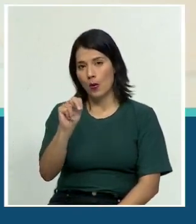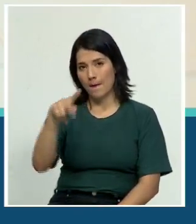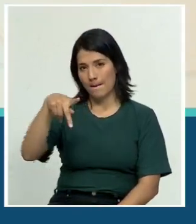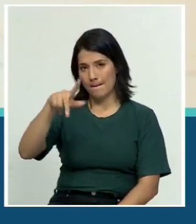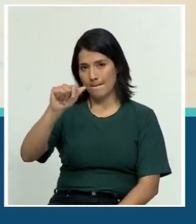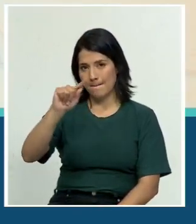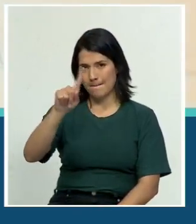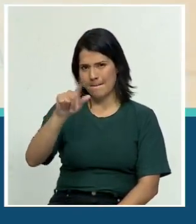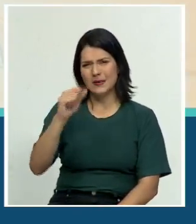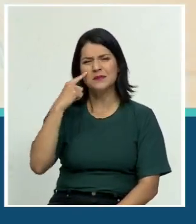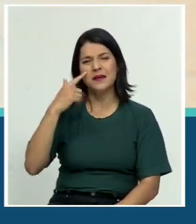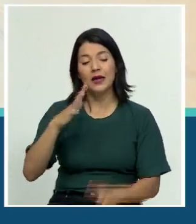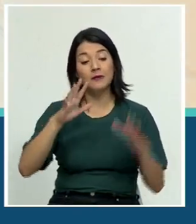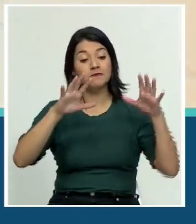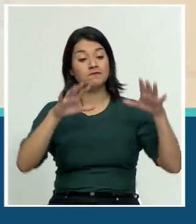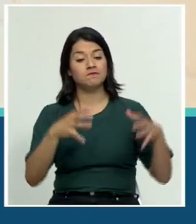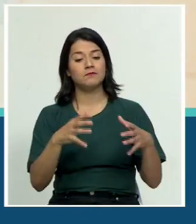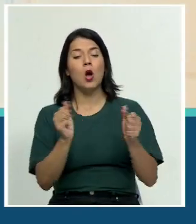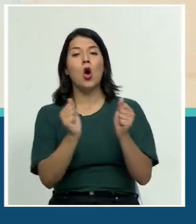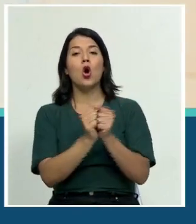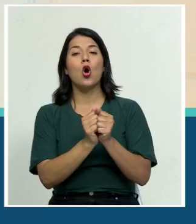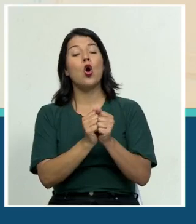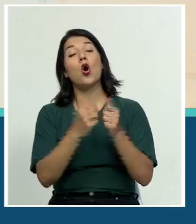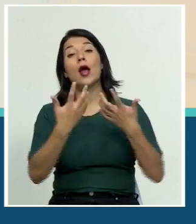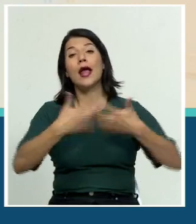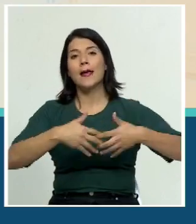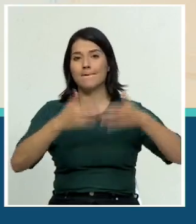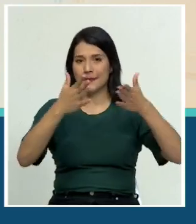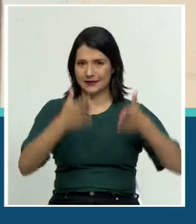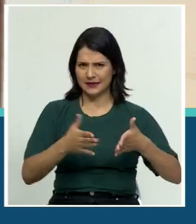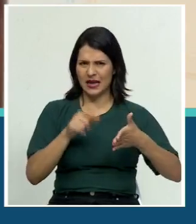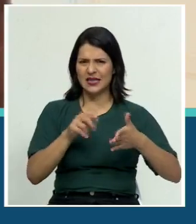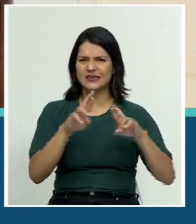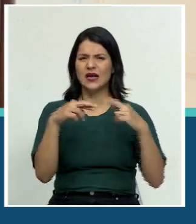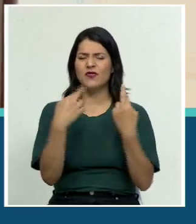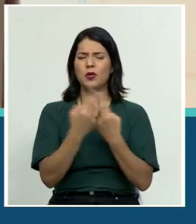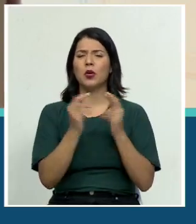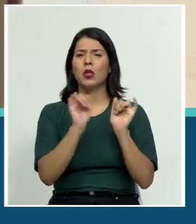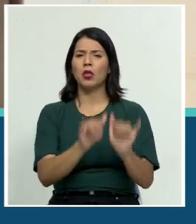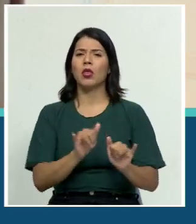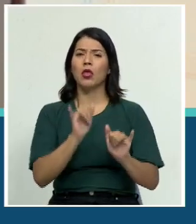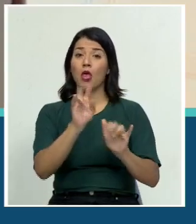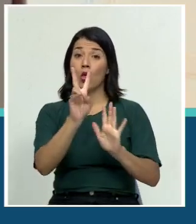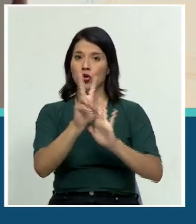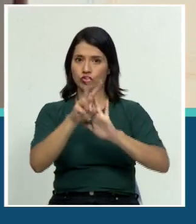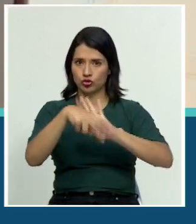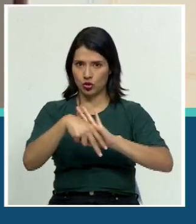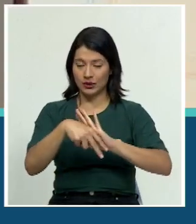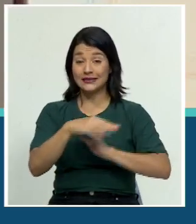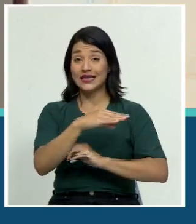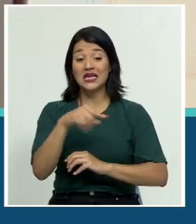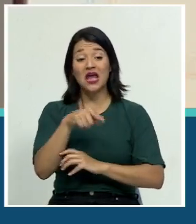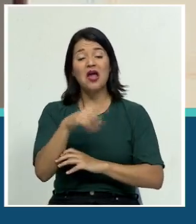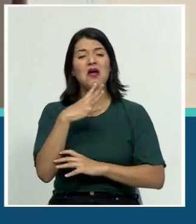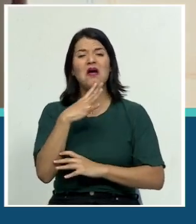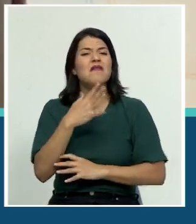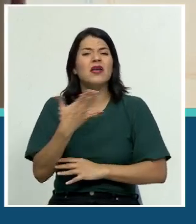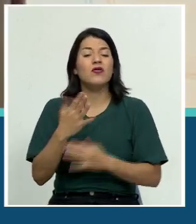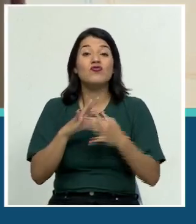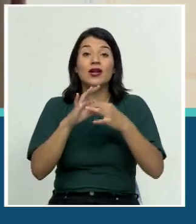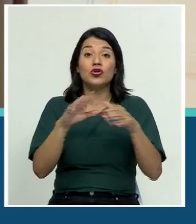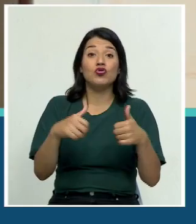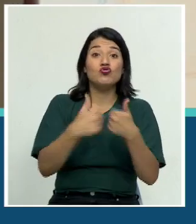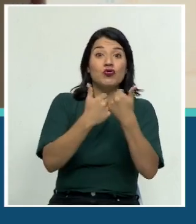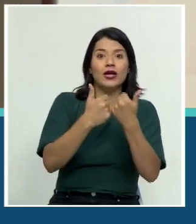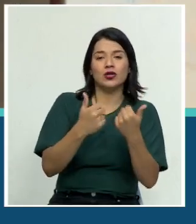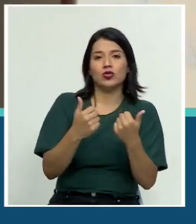sector empresarial. Este encuentro con los empresarios se extendió por unas 2 horas, en el cual hablaron sobre los retos y